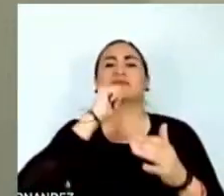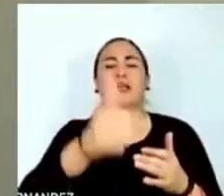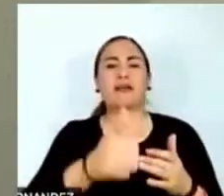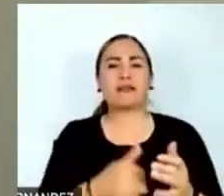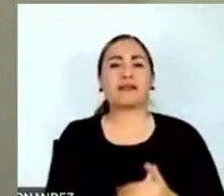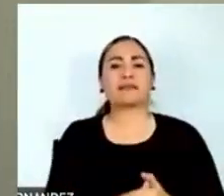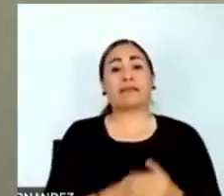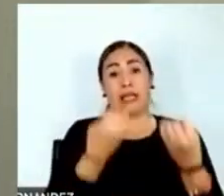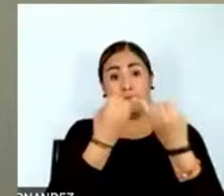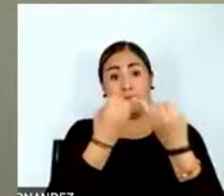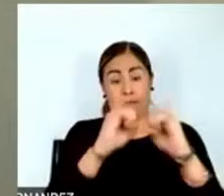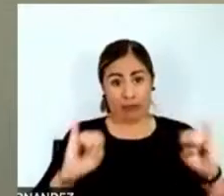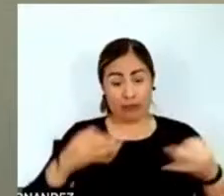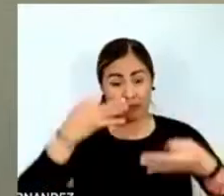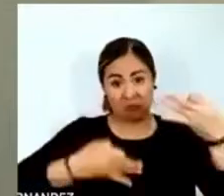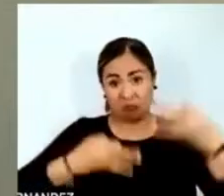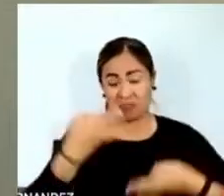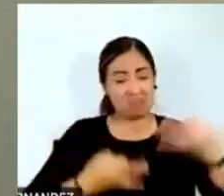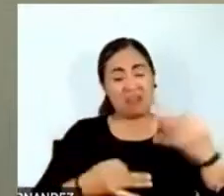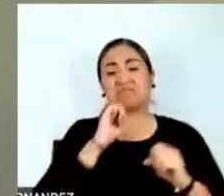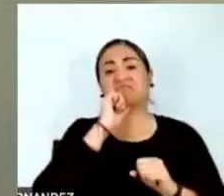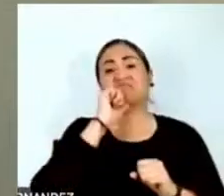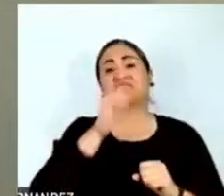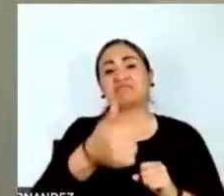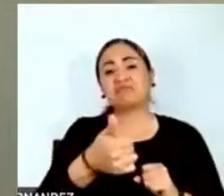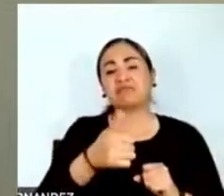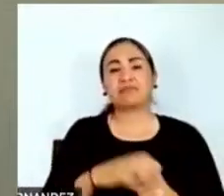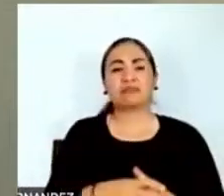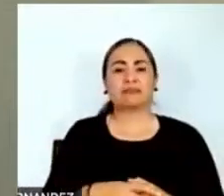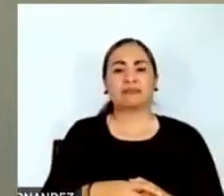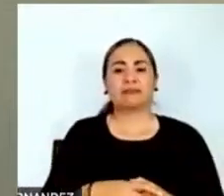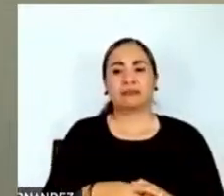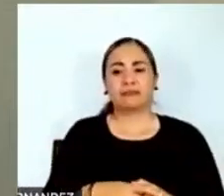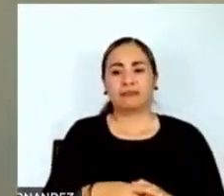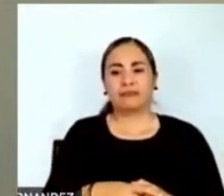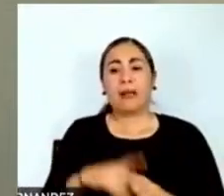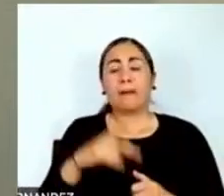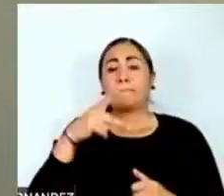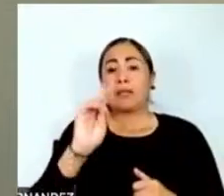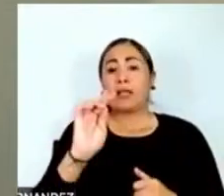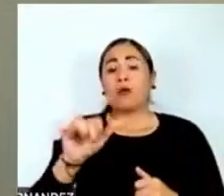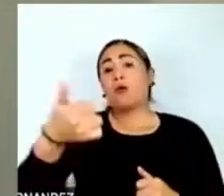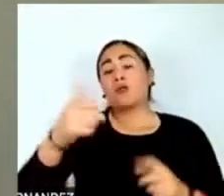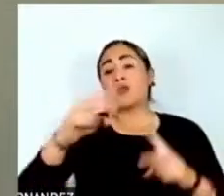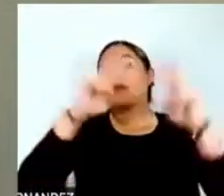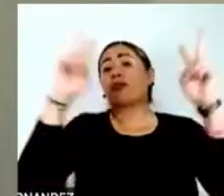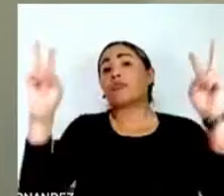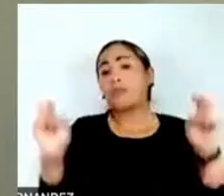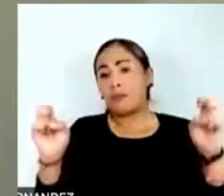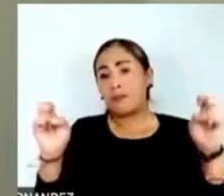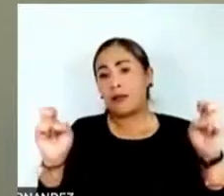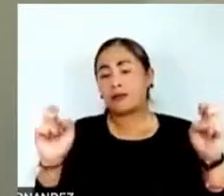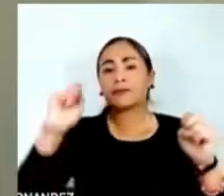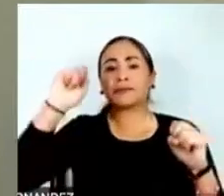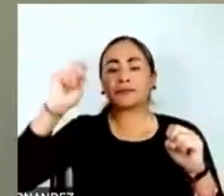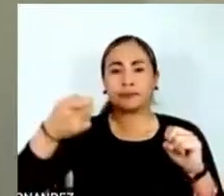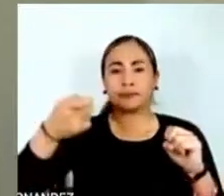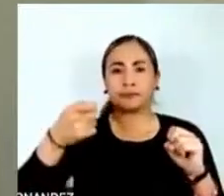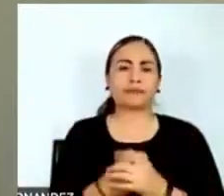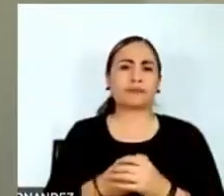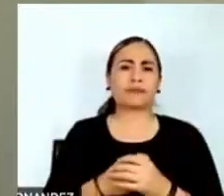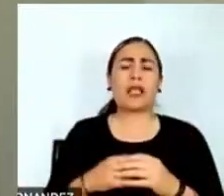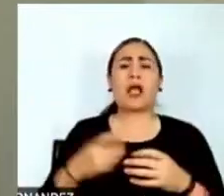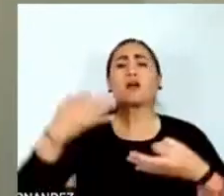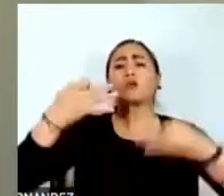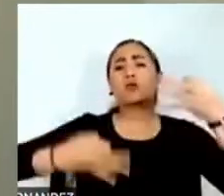judicial. Pero ahí también hay un tema que es claro, y es que la Corte tampoco puede establecer cuál sería como un sistema